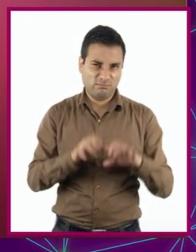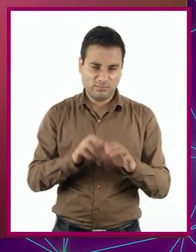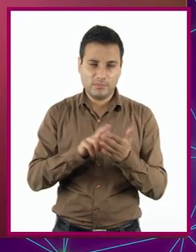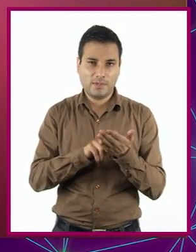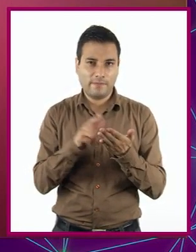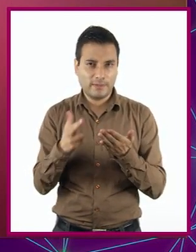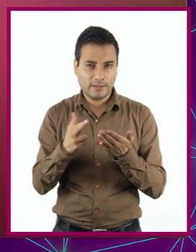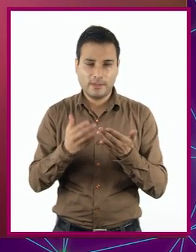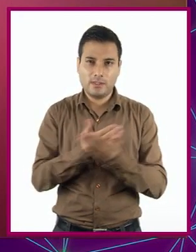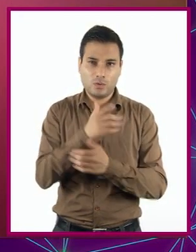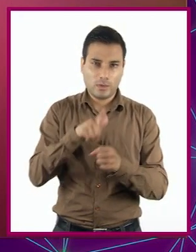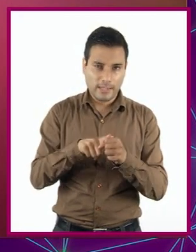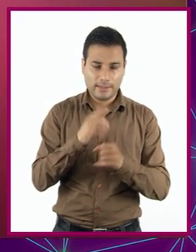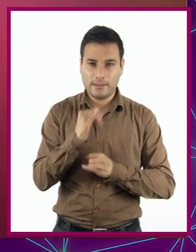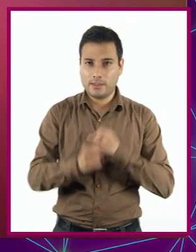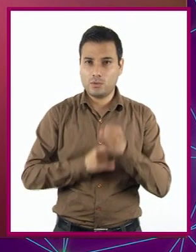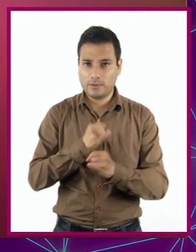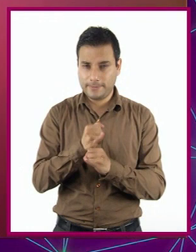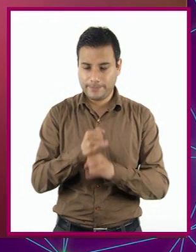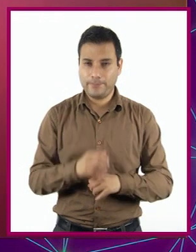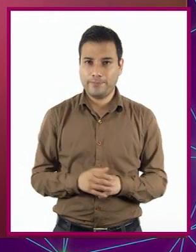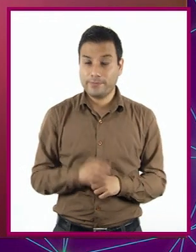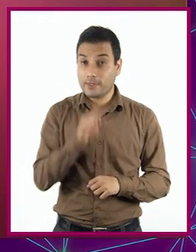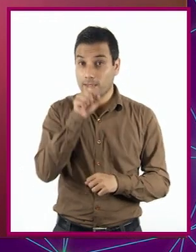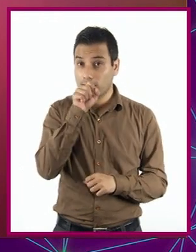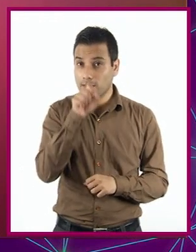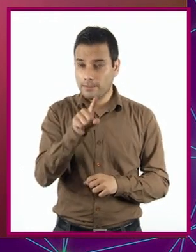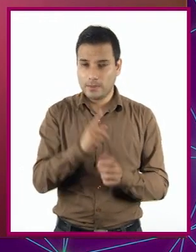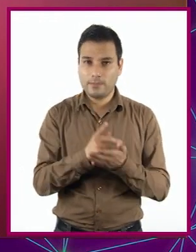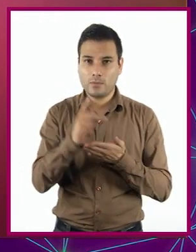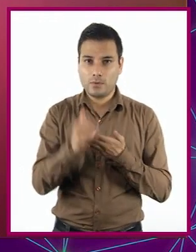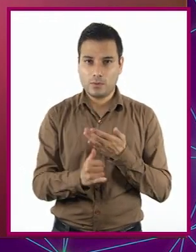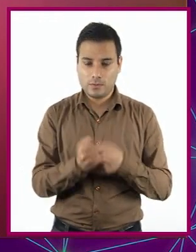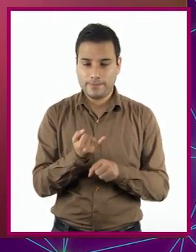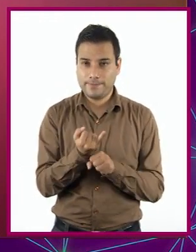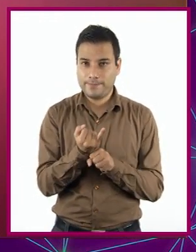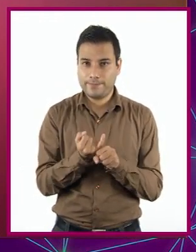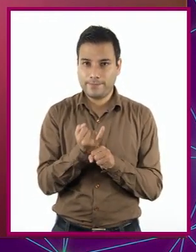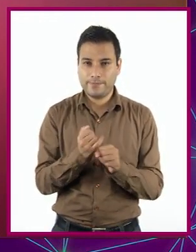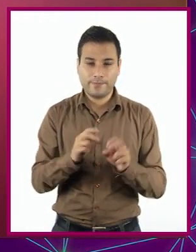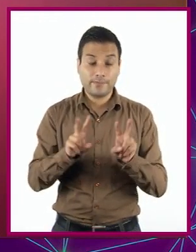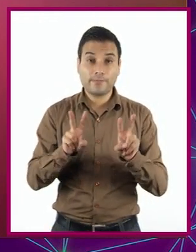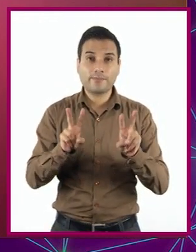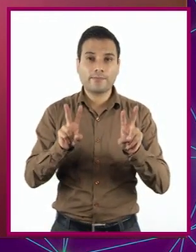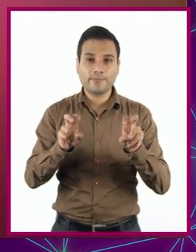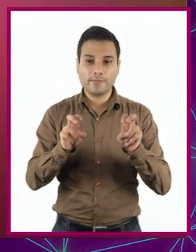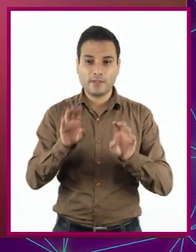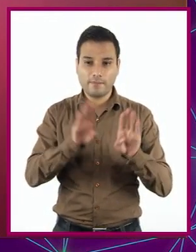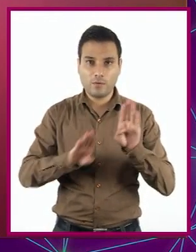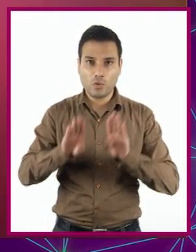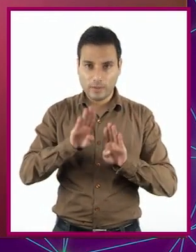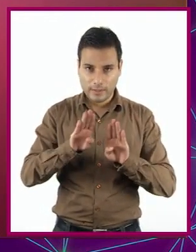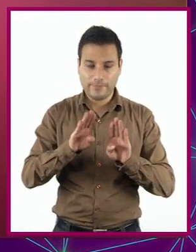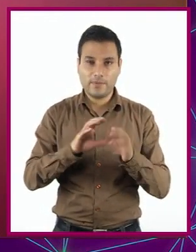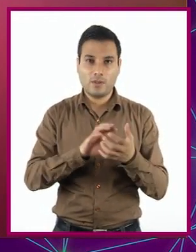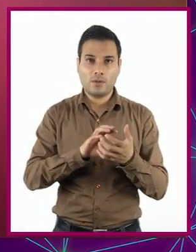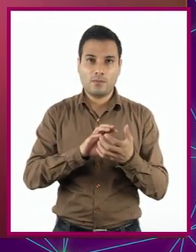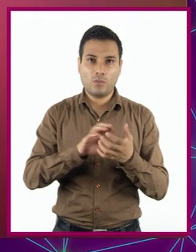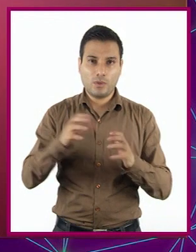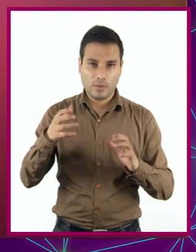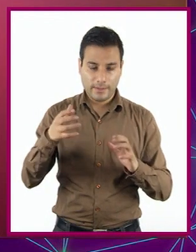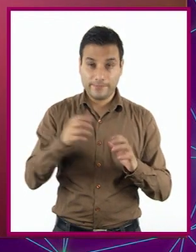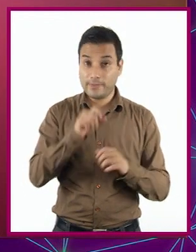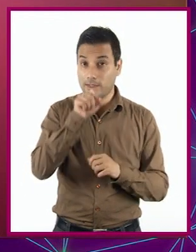revistas nacionales e internacionales, así como proyectos de investigación relacionados con la biología molecular de procariontes y